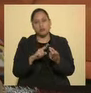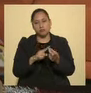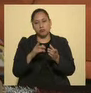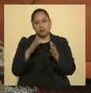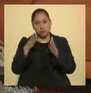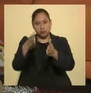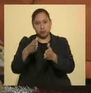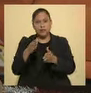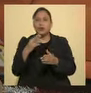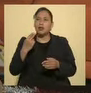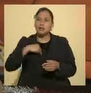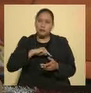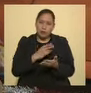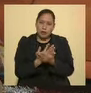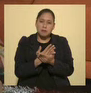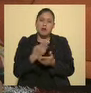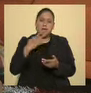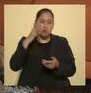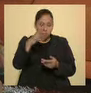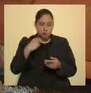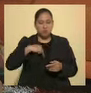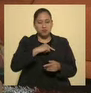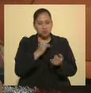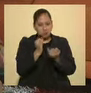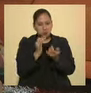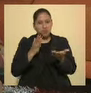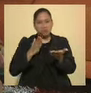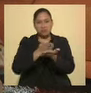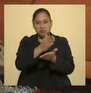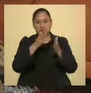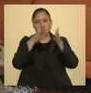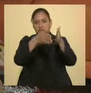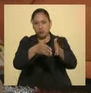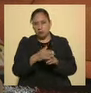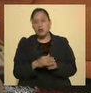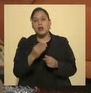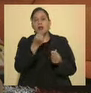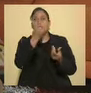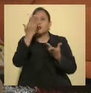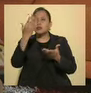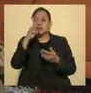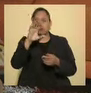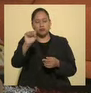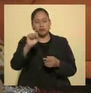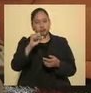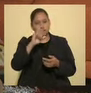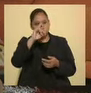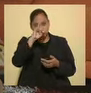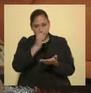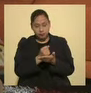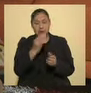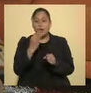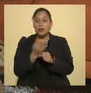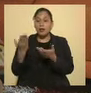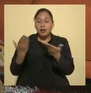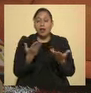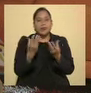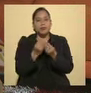pues que nos espere, ¿no? Porque algún día llegaremos por allá y su poesía seguirá viviendo en nuestro corazón. El día de hoy nos